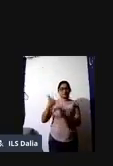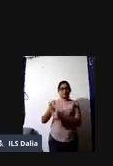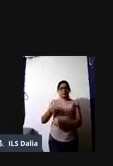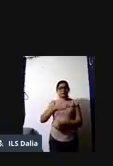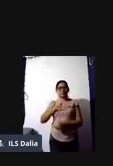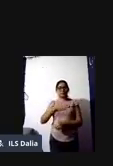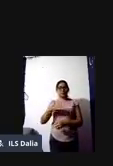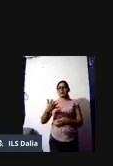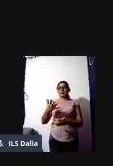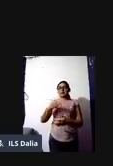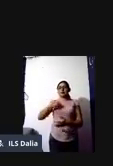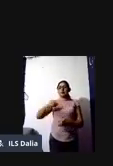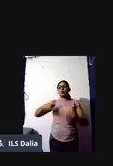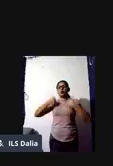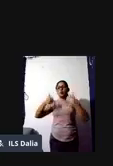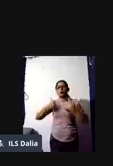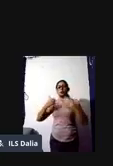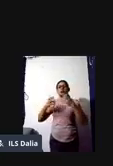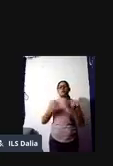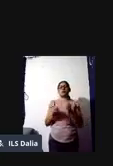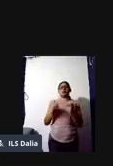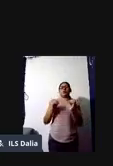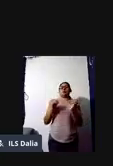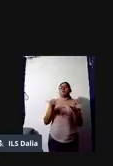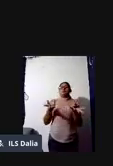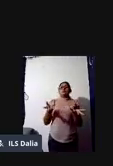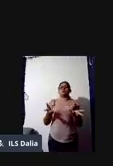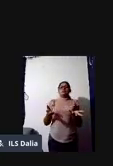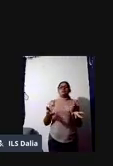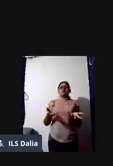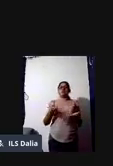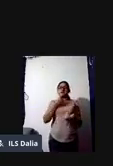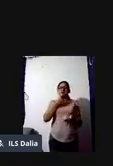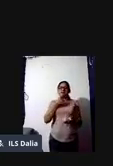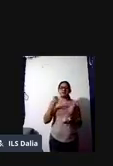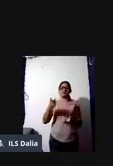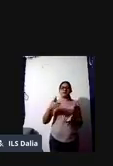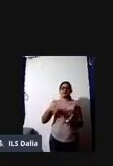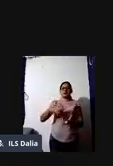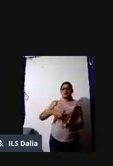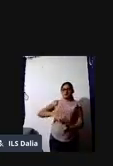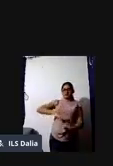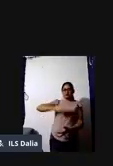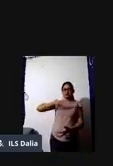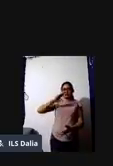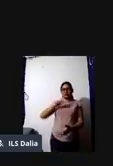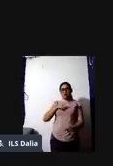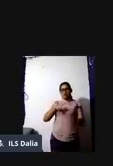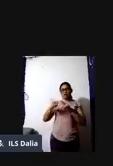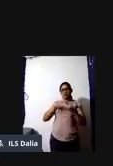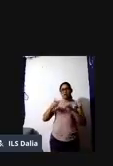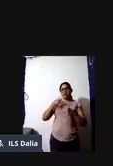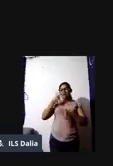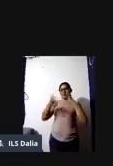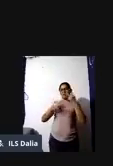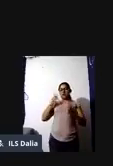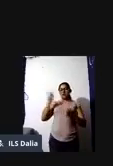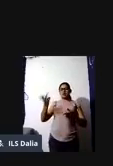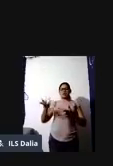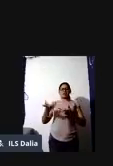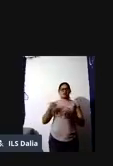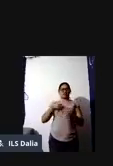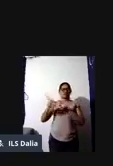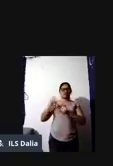sufriendo irritabilidad y hago uso de la voz nociva, ¿no? O vacía. Aprender